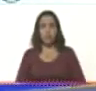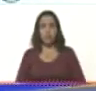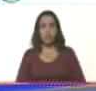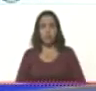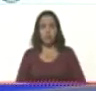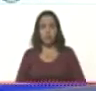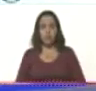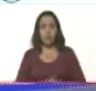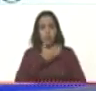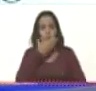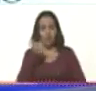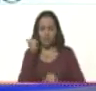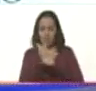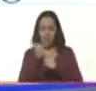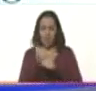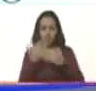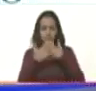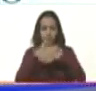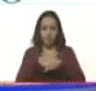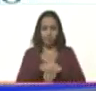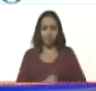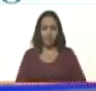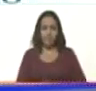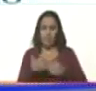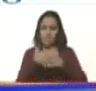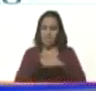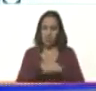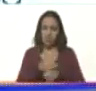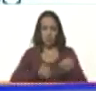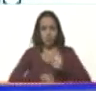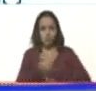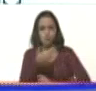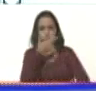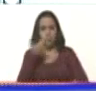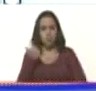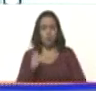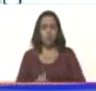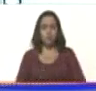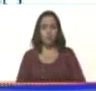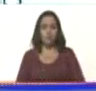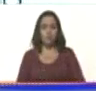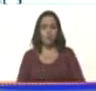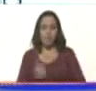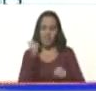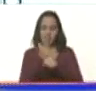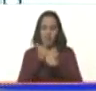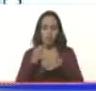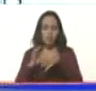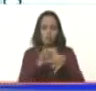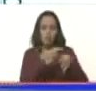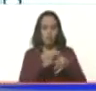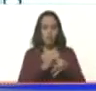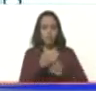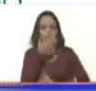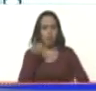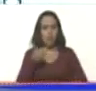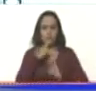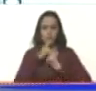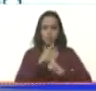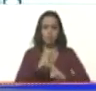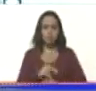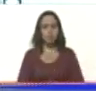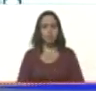integrado. Integrado nos rinde más. Cuando trabajamos juntos, logramos mejores resultados. Creo